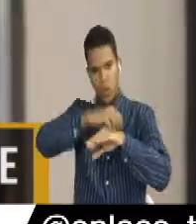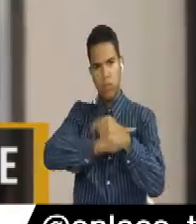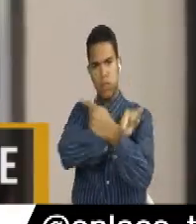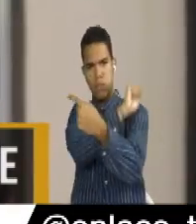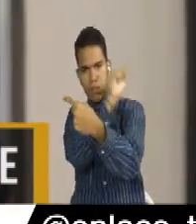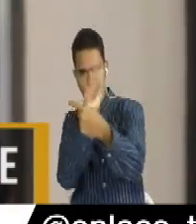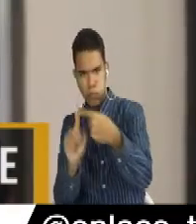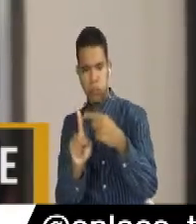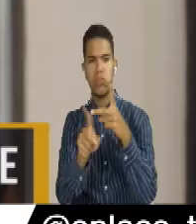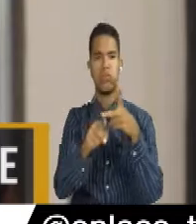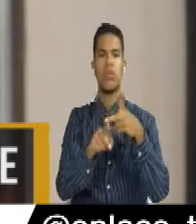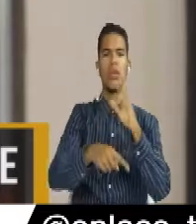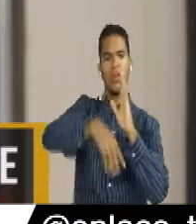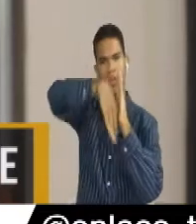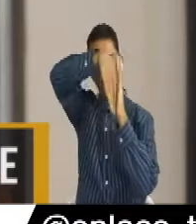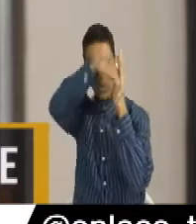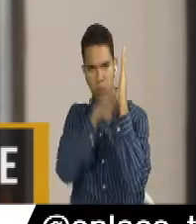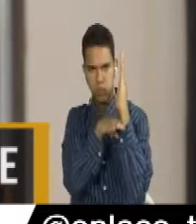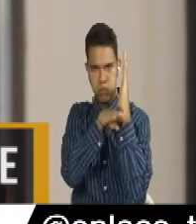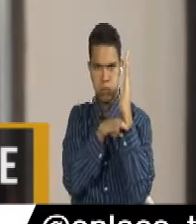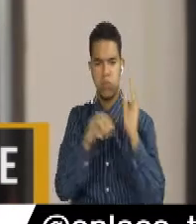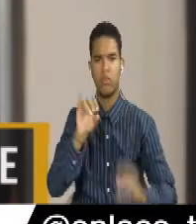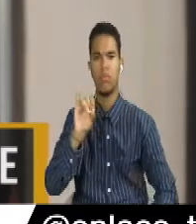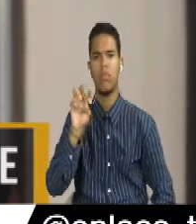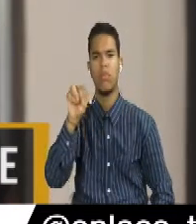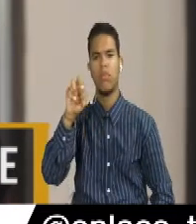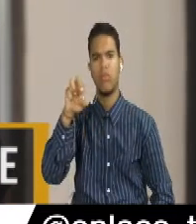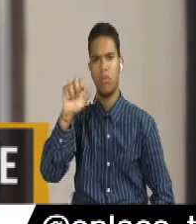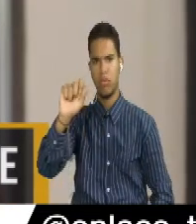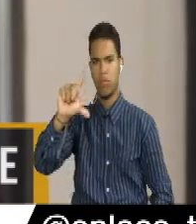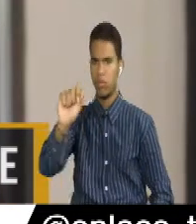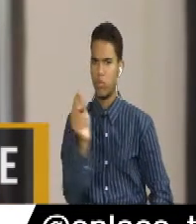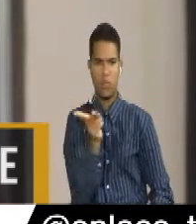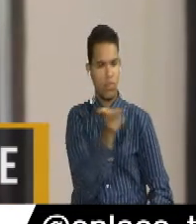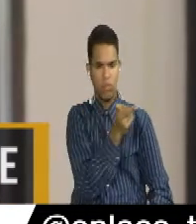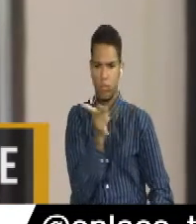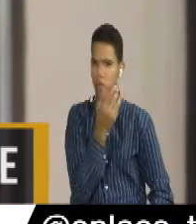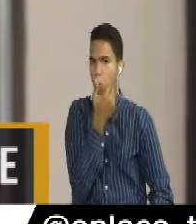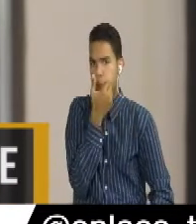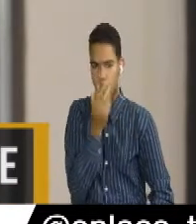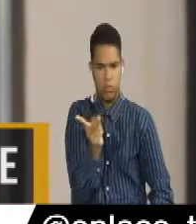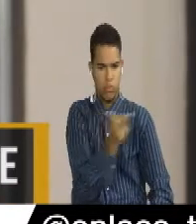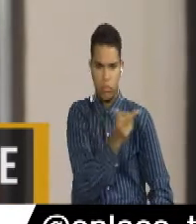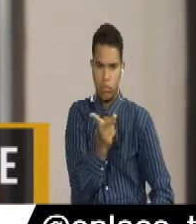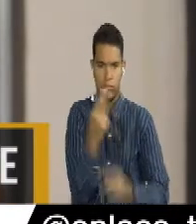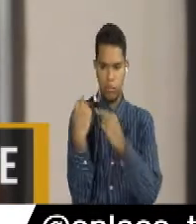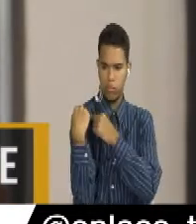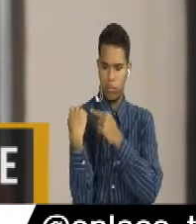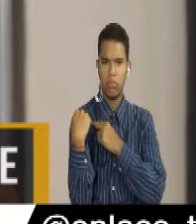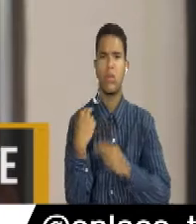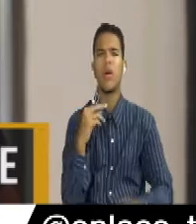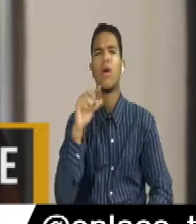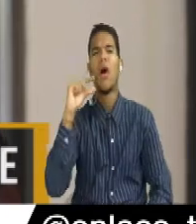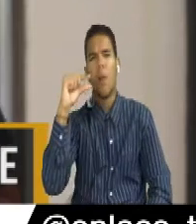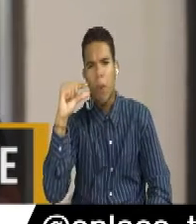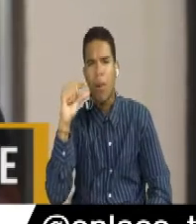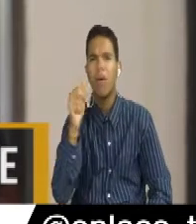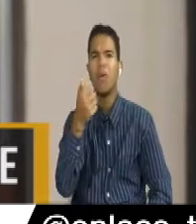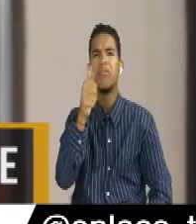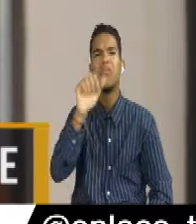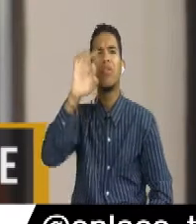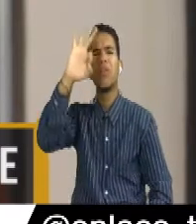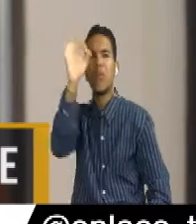puerto multimodal de Impala. Realmente solamente un 10% es el que viene a la